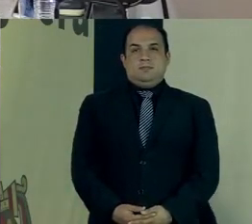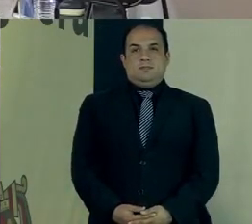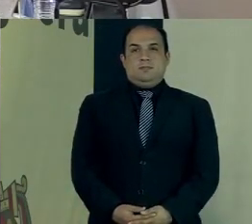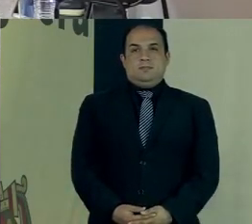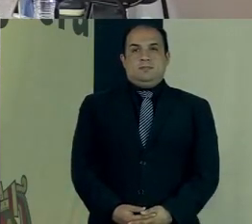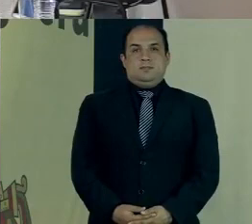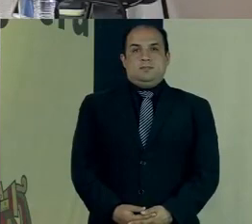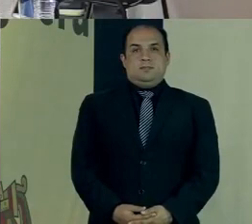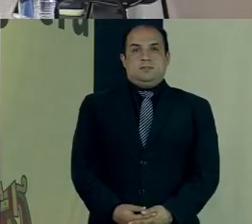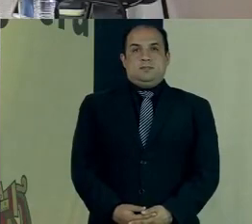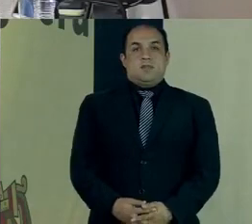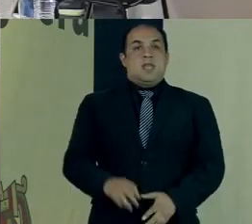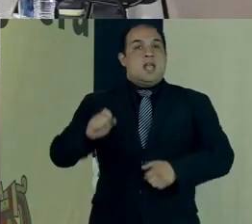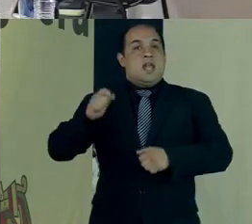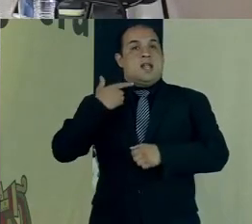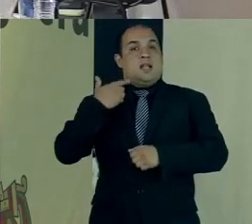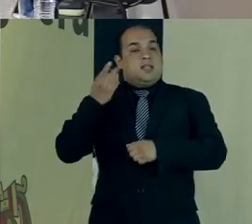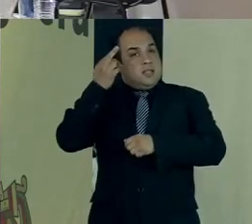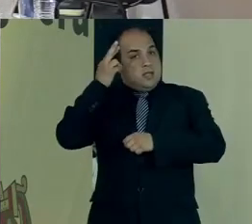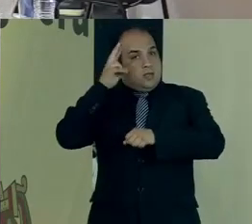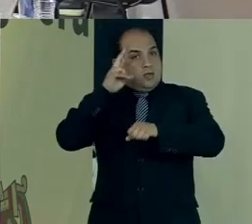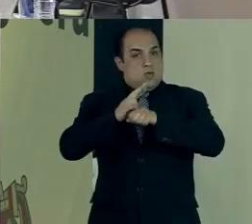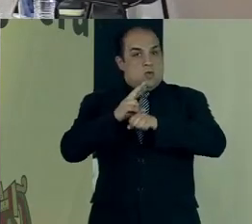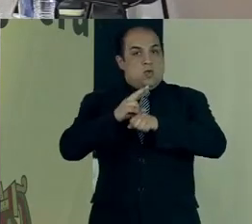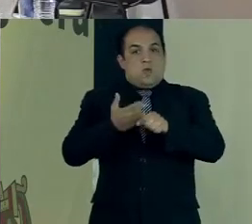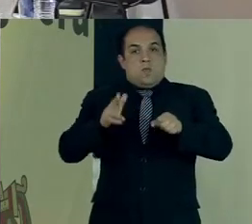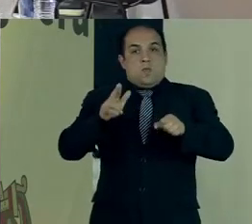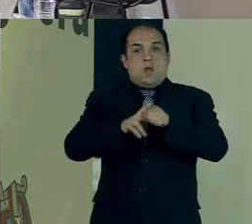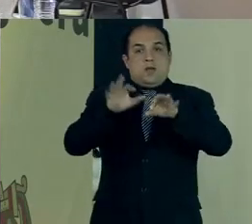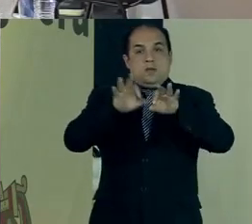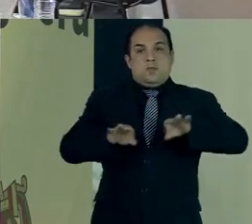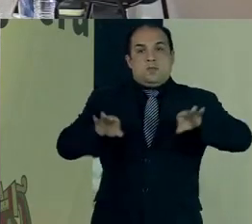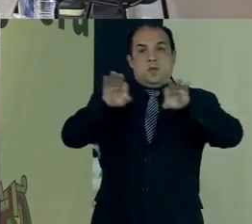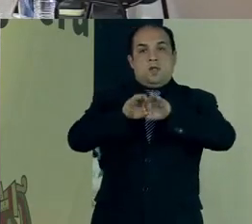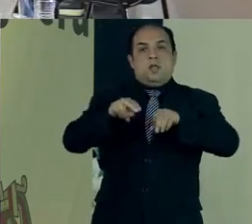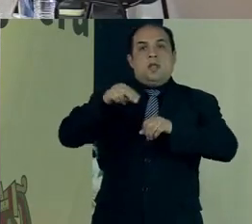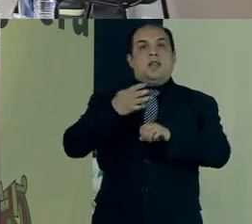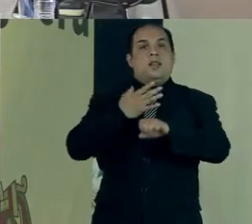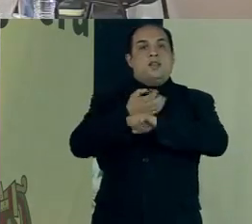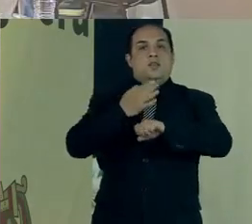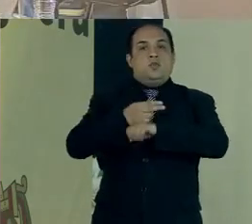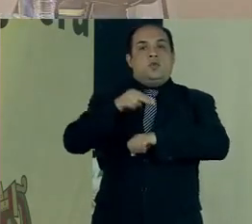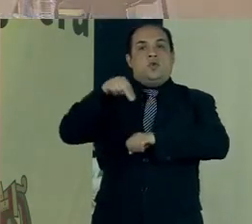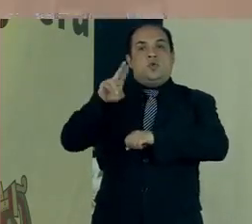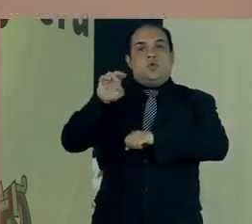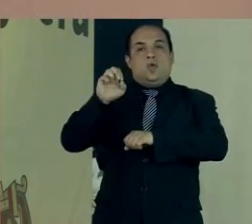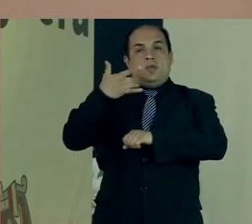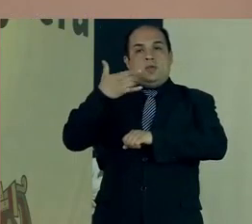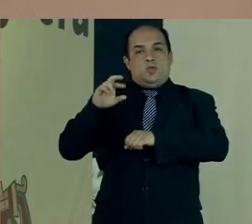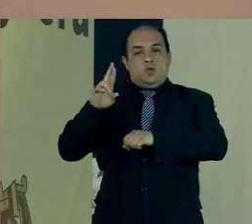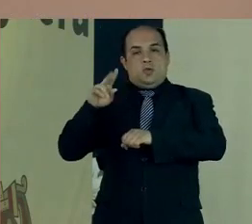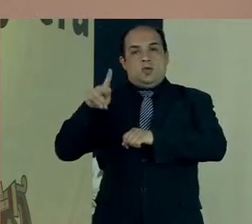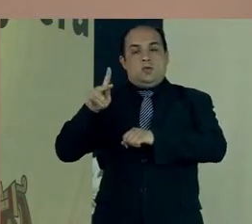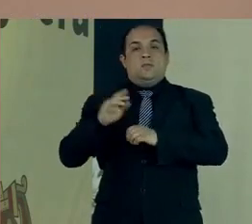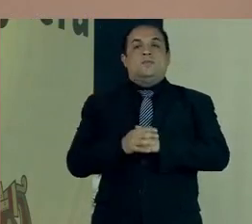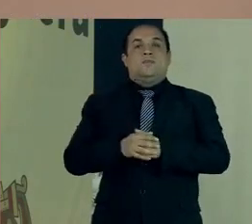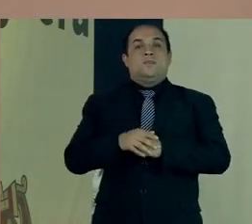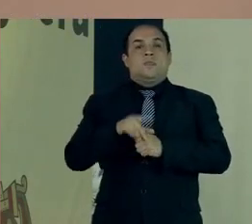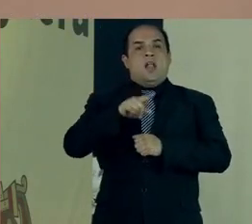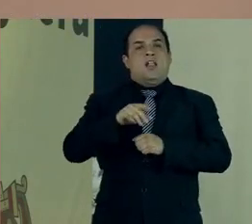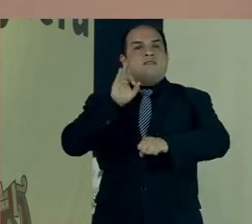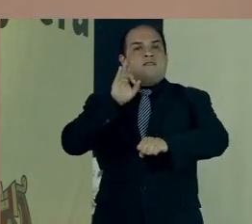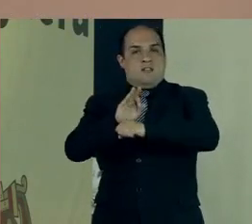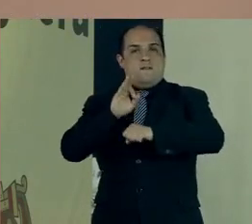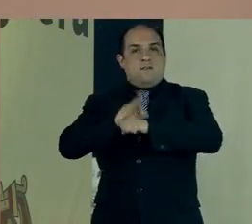es ex director de un hospital fundamental en nueva york' y duro defensor de la salud